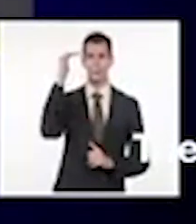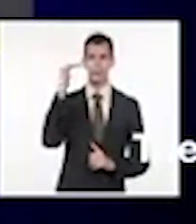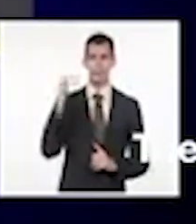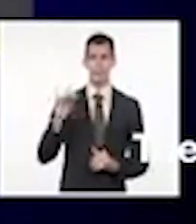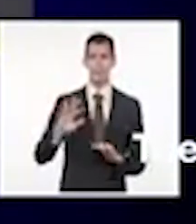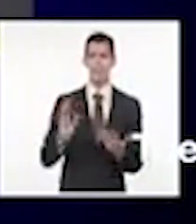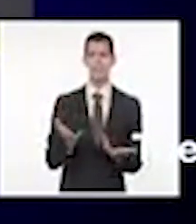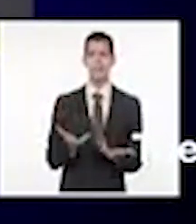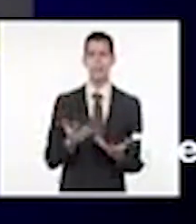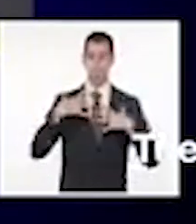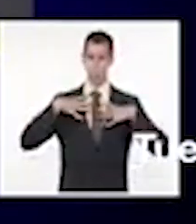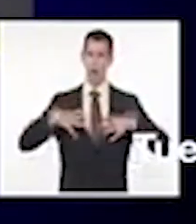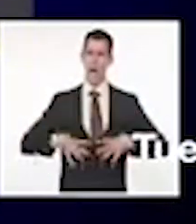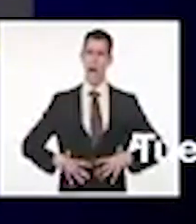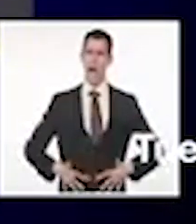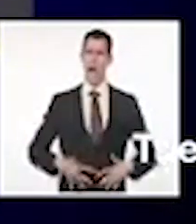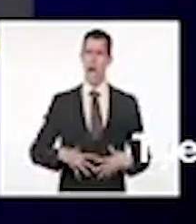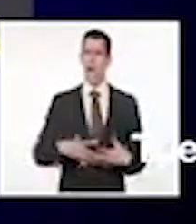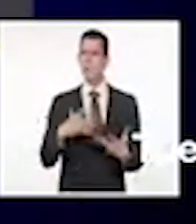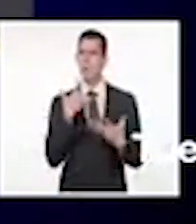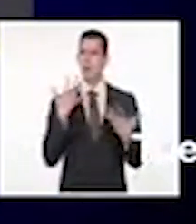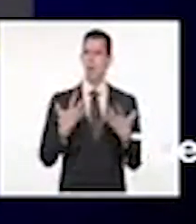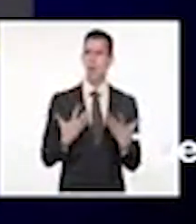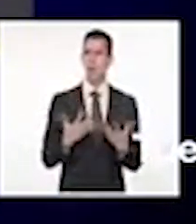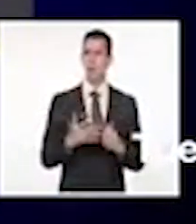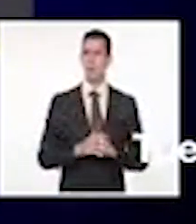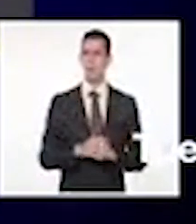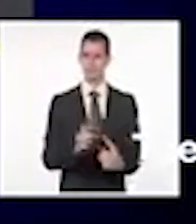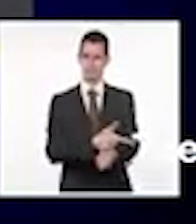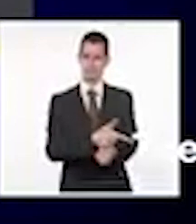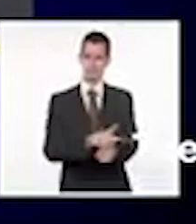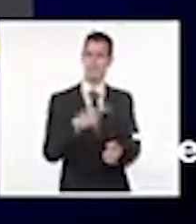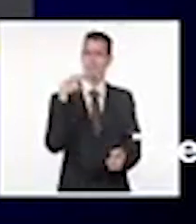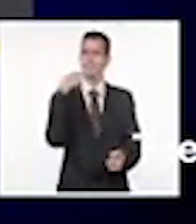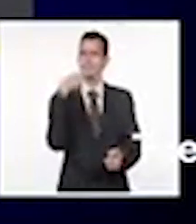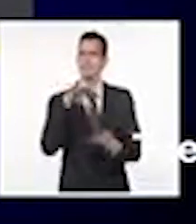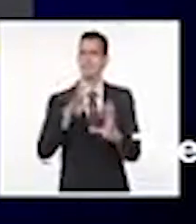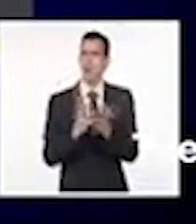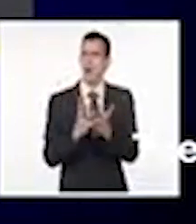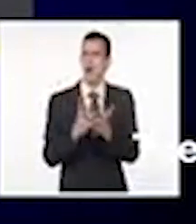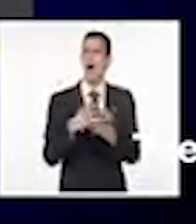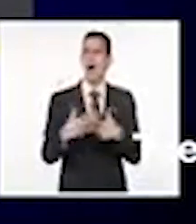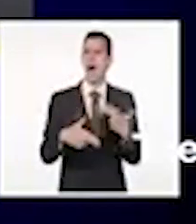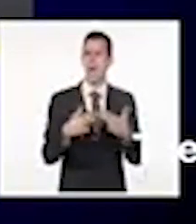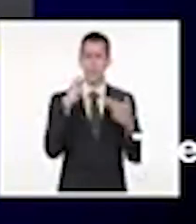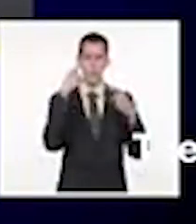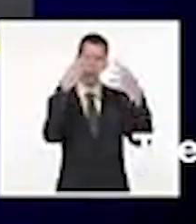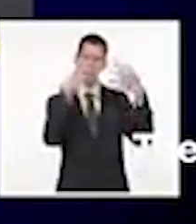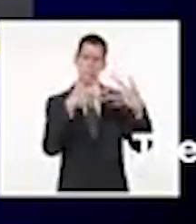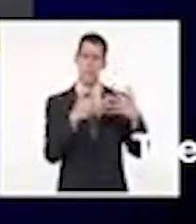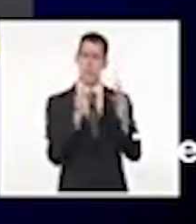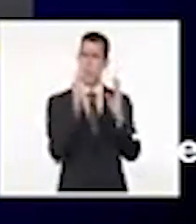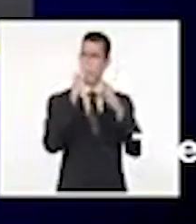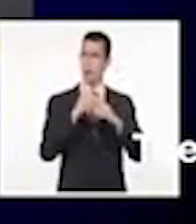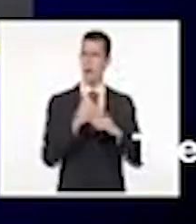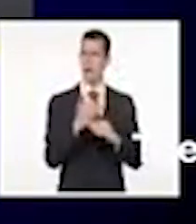Dice, ese parámetro de 7.15 está clasificado como acidosis severa. Por debajo de 7.20 ya es